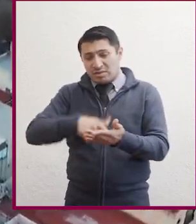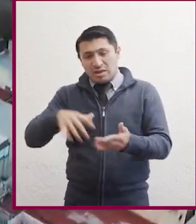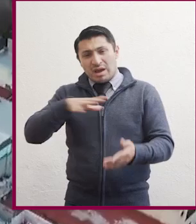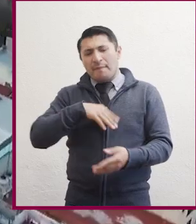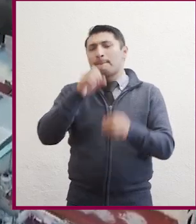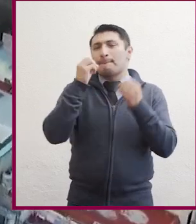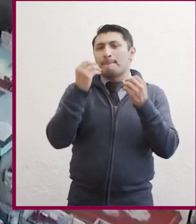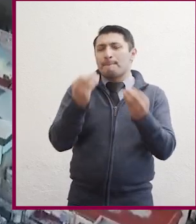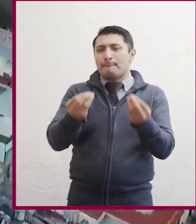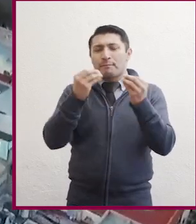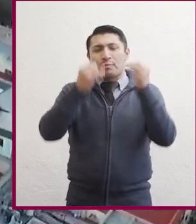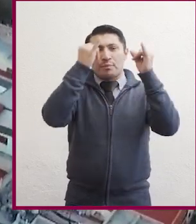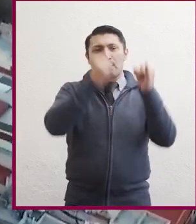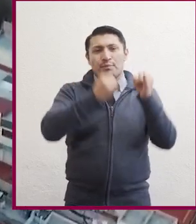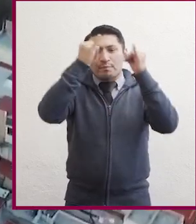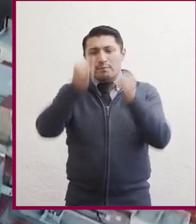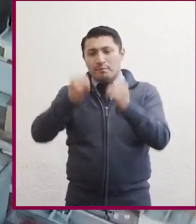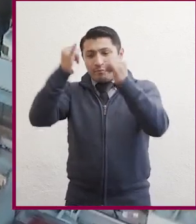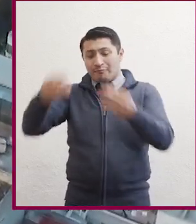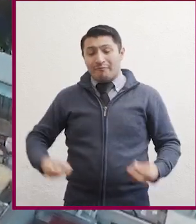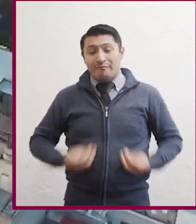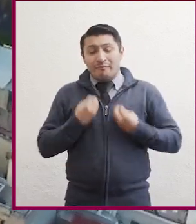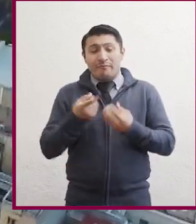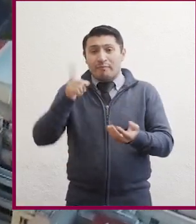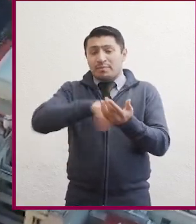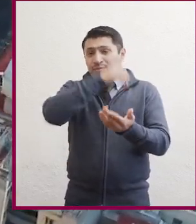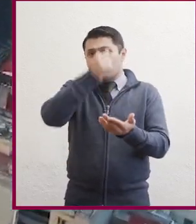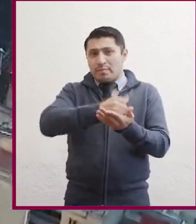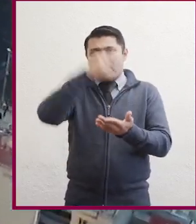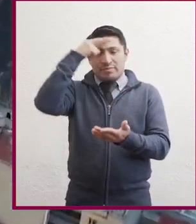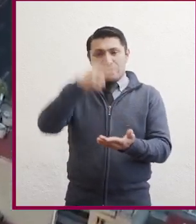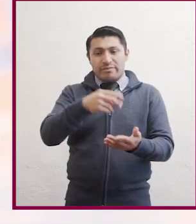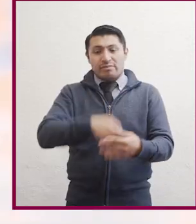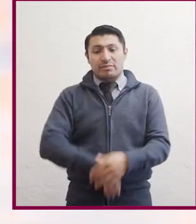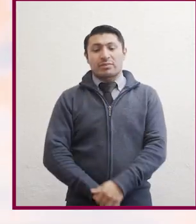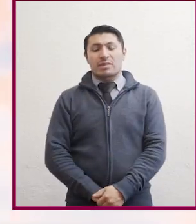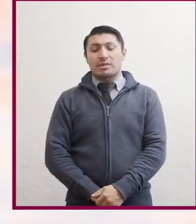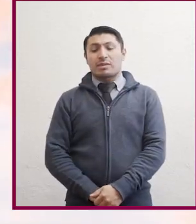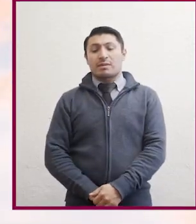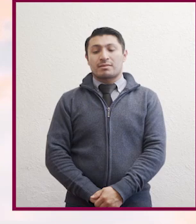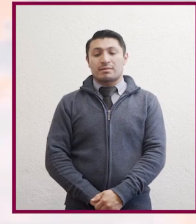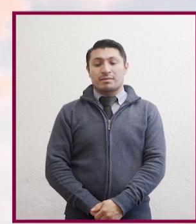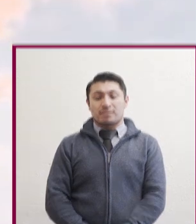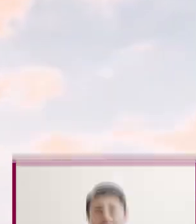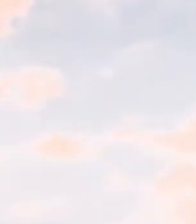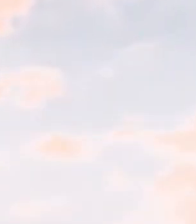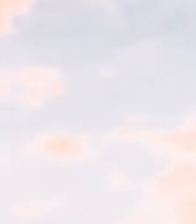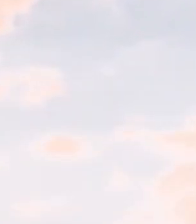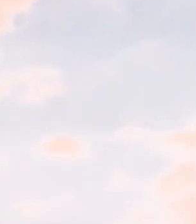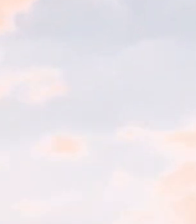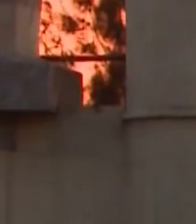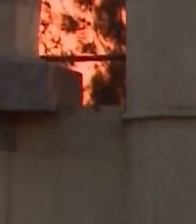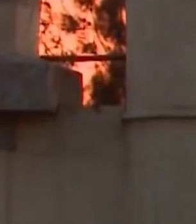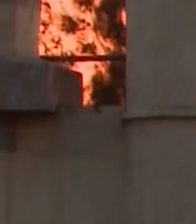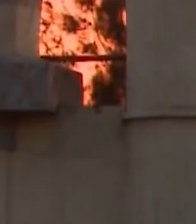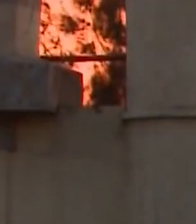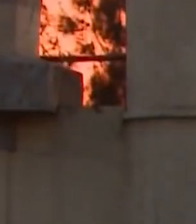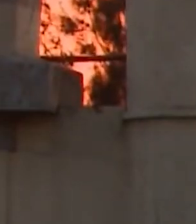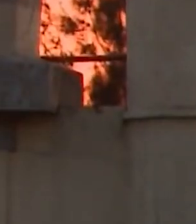barrios, se conserva una de las muchas identidades que le dan vida a la Ciudad de México.